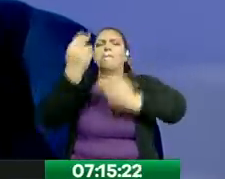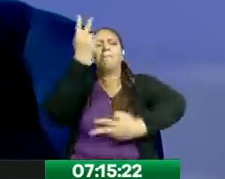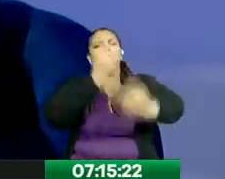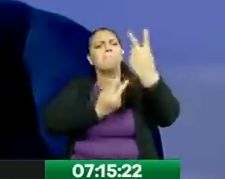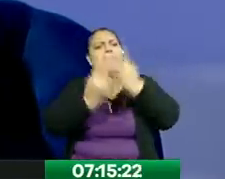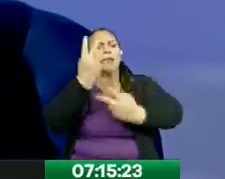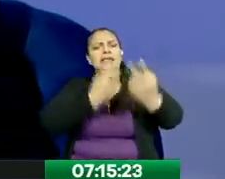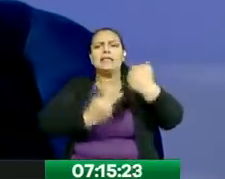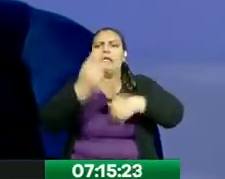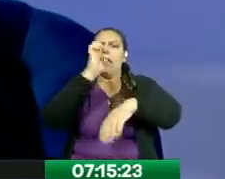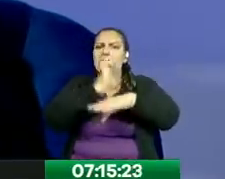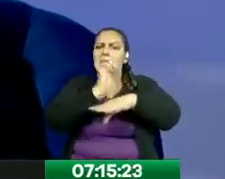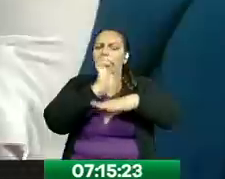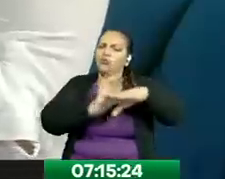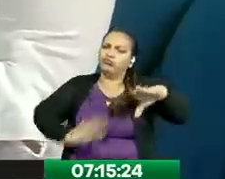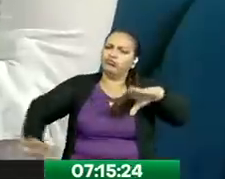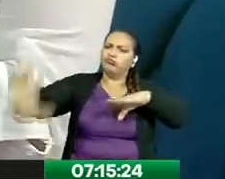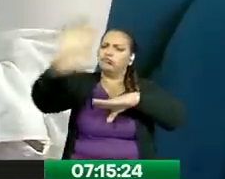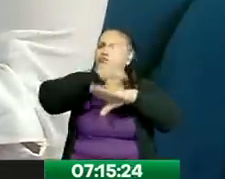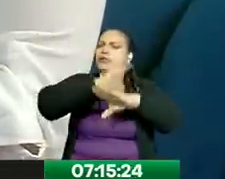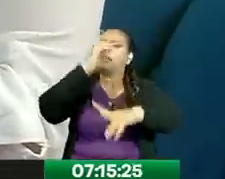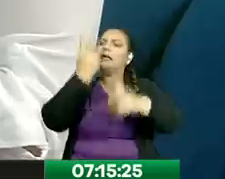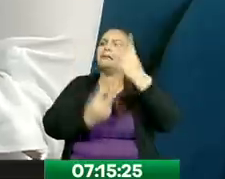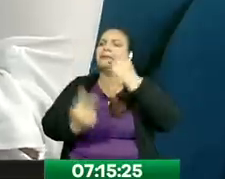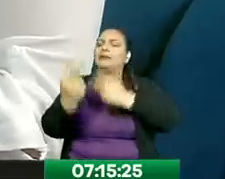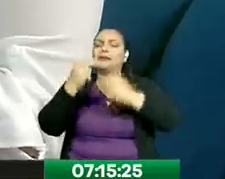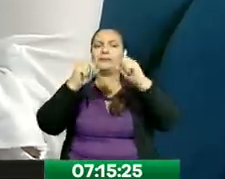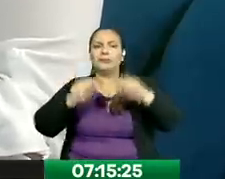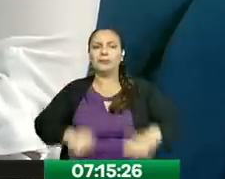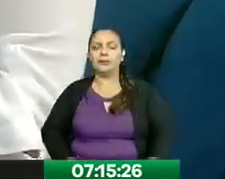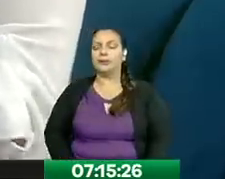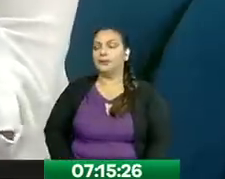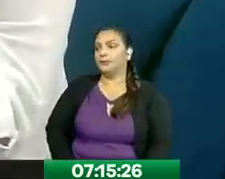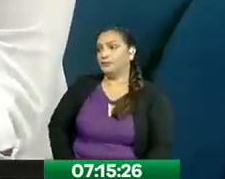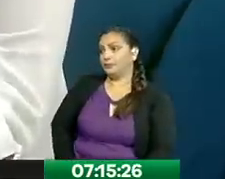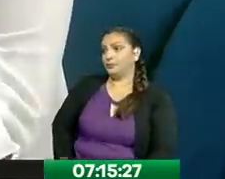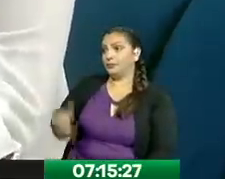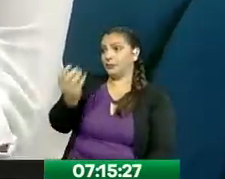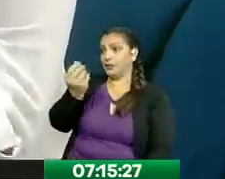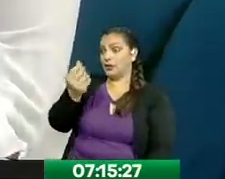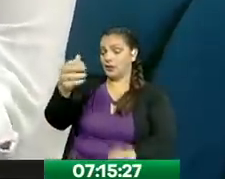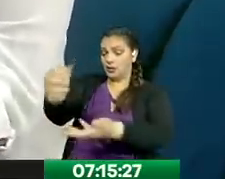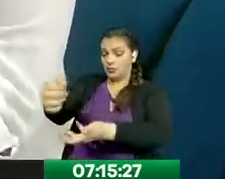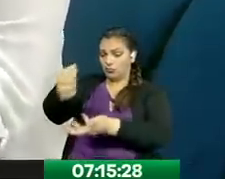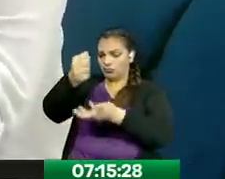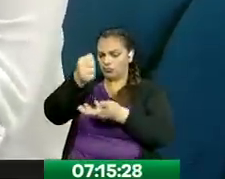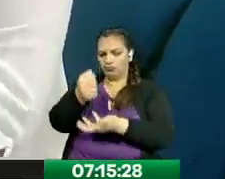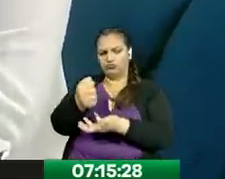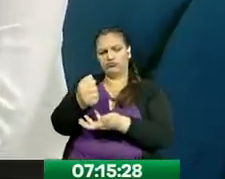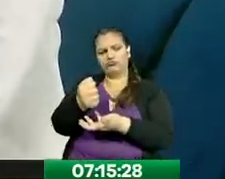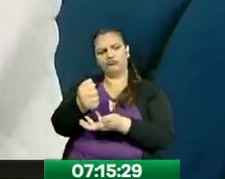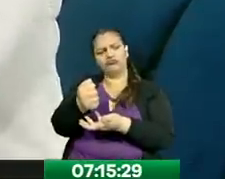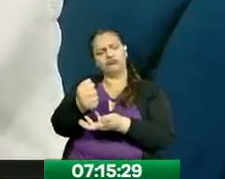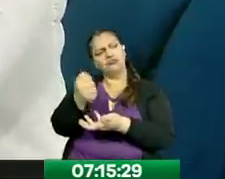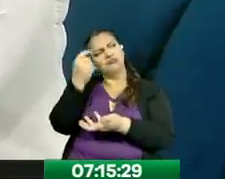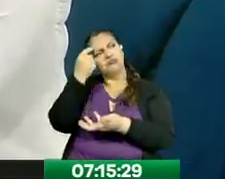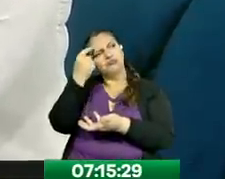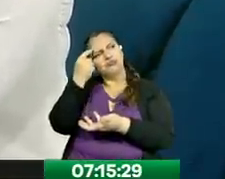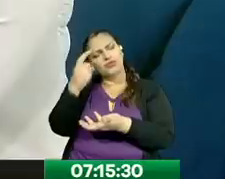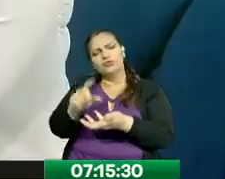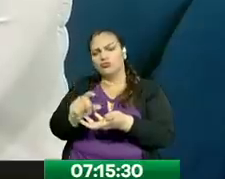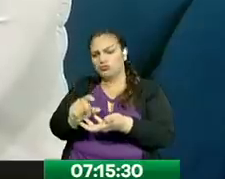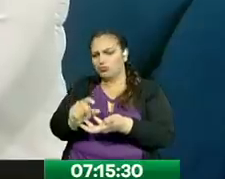venga a visitar nuestro país ya hay una planificación de cómo se va a ir a estos 60 millones en lo que